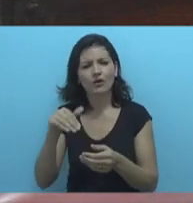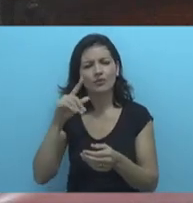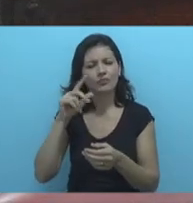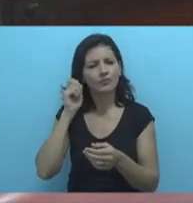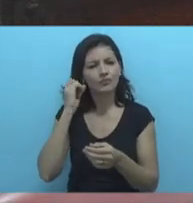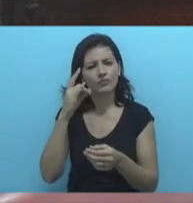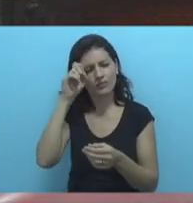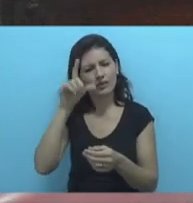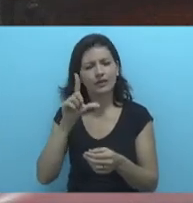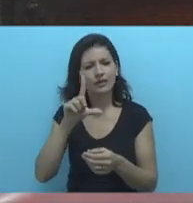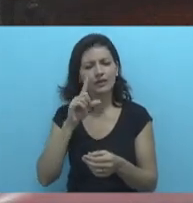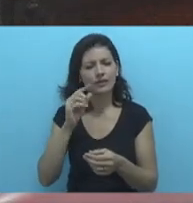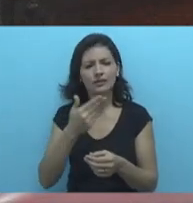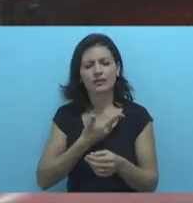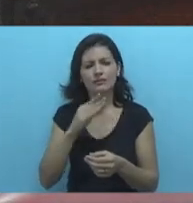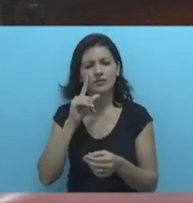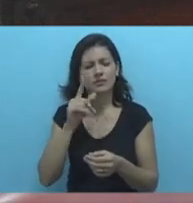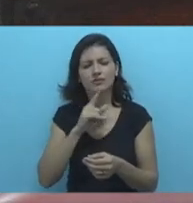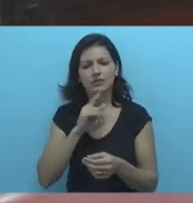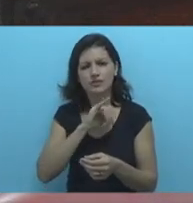Miguel Lifchit. Gracias.